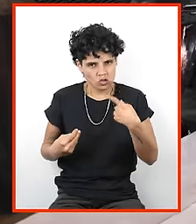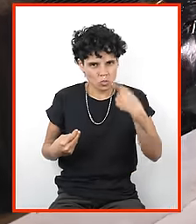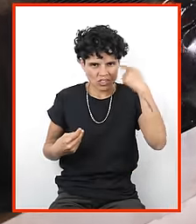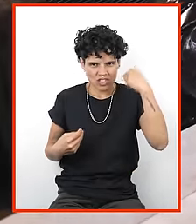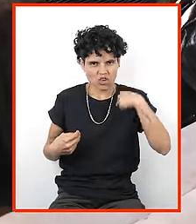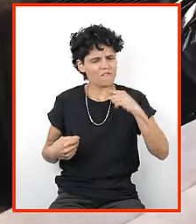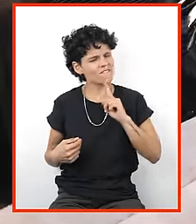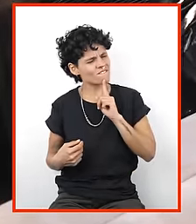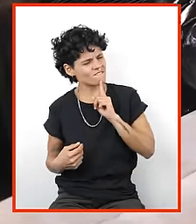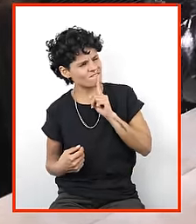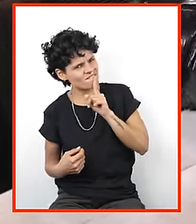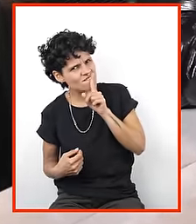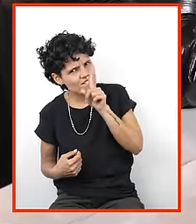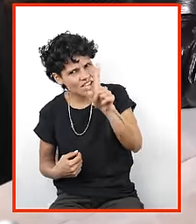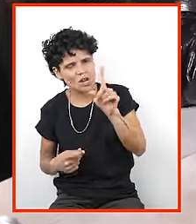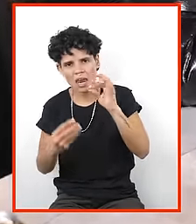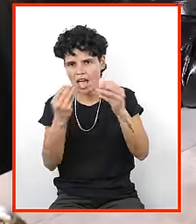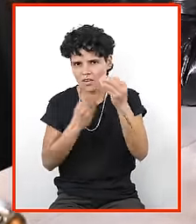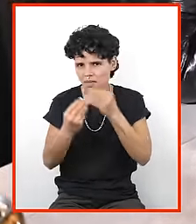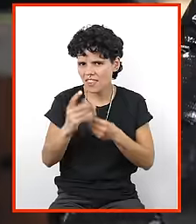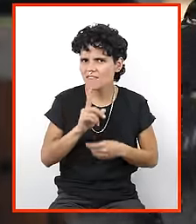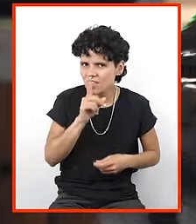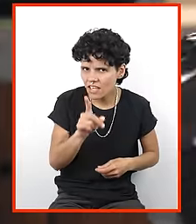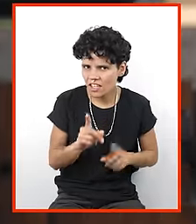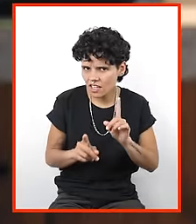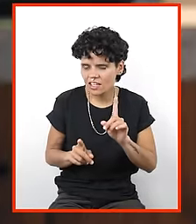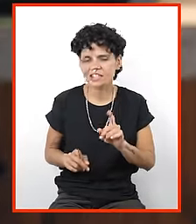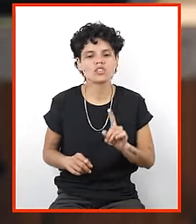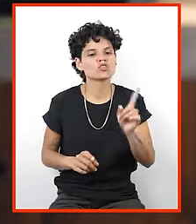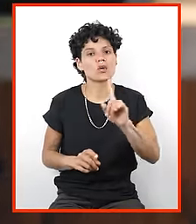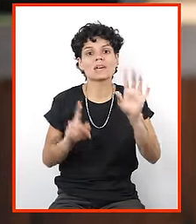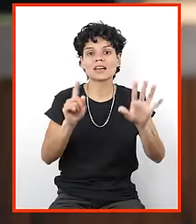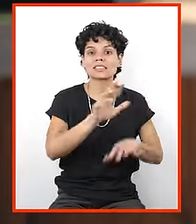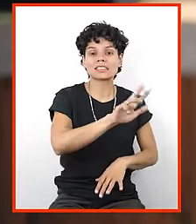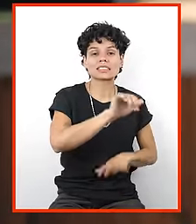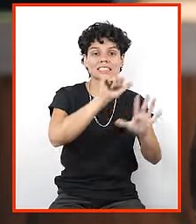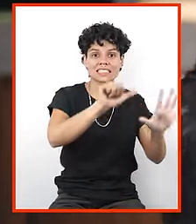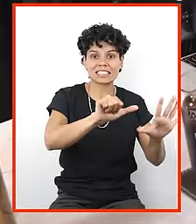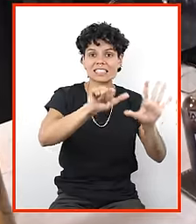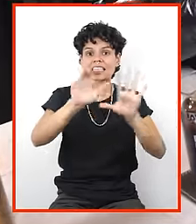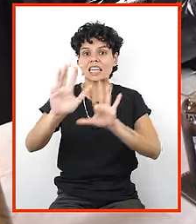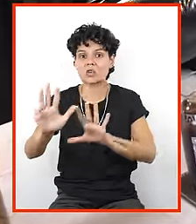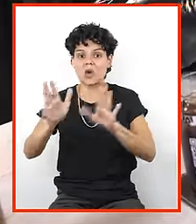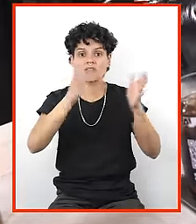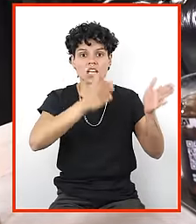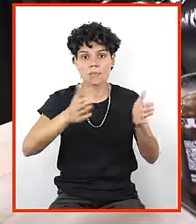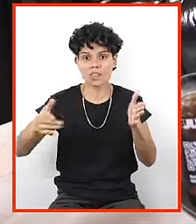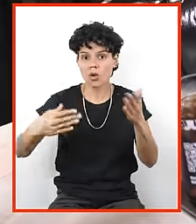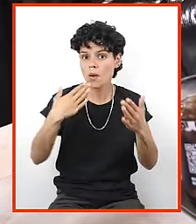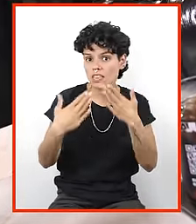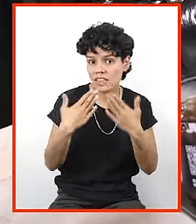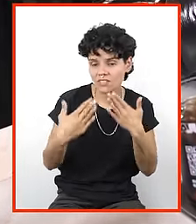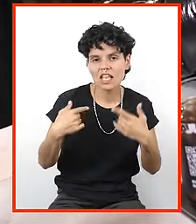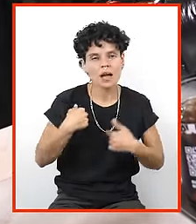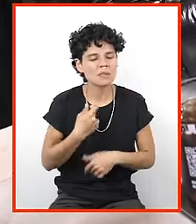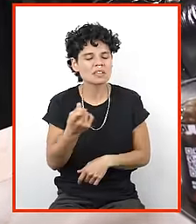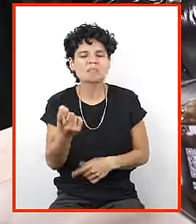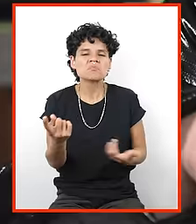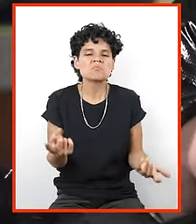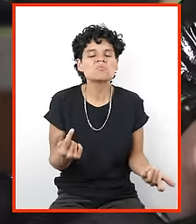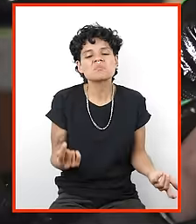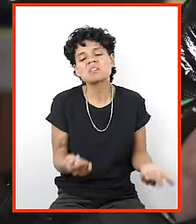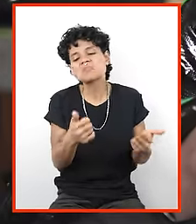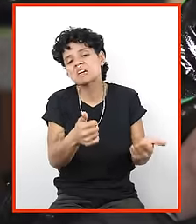yo tuve un gusto exquisito hoy día para elegir mi menú? Yo creo que tú, en 69 capítulos, nadie había hecho una elección que tanto me gustara a